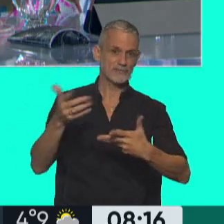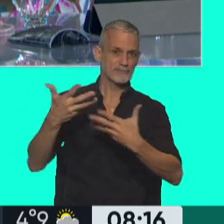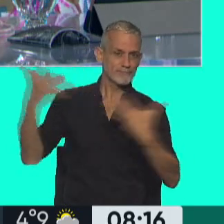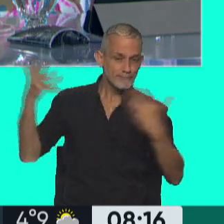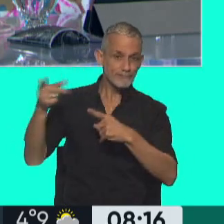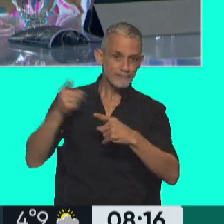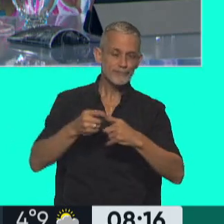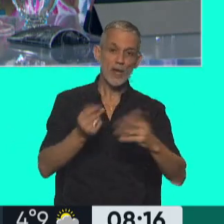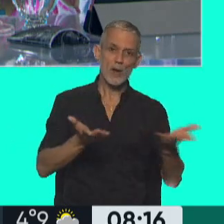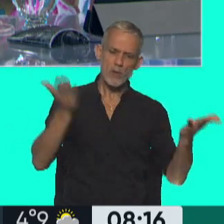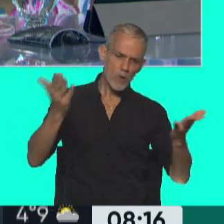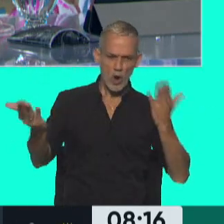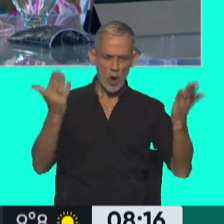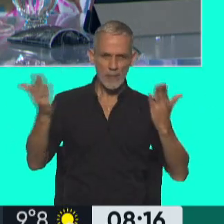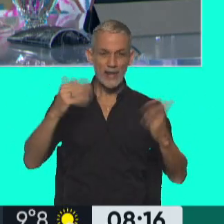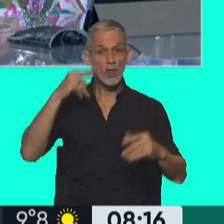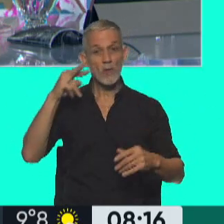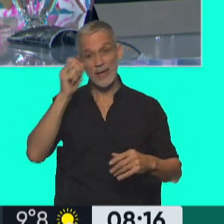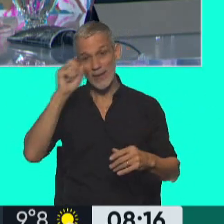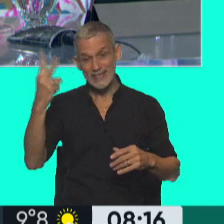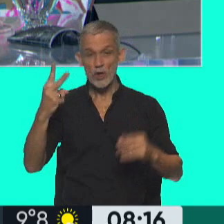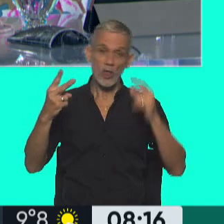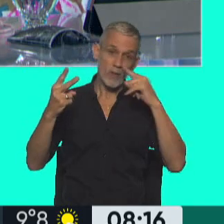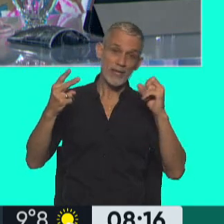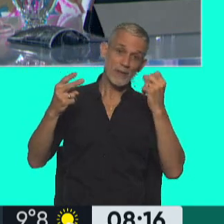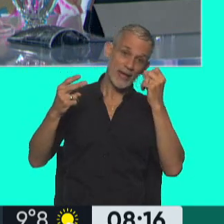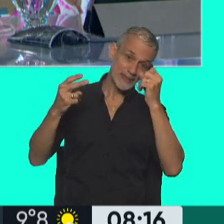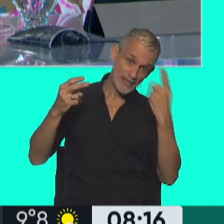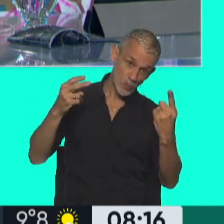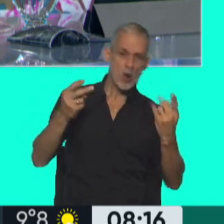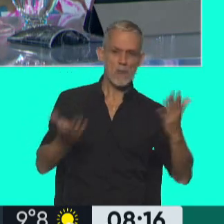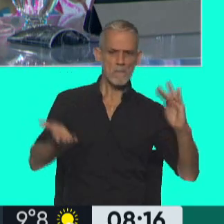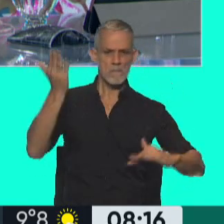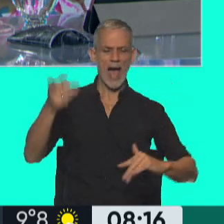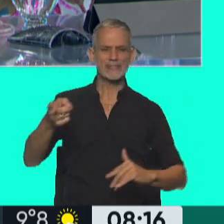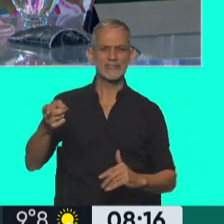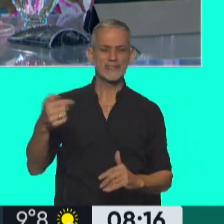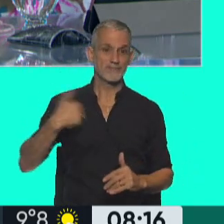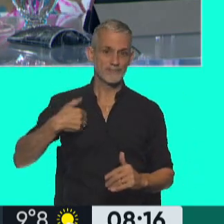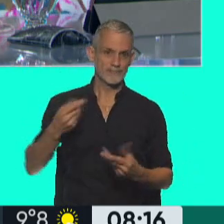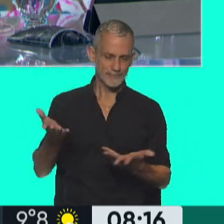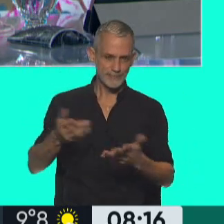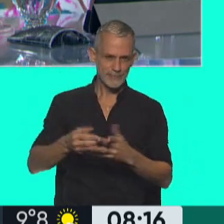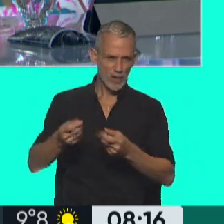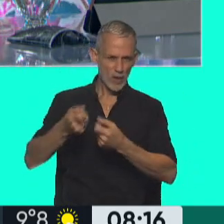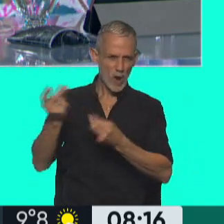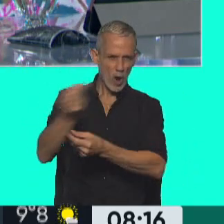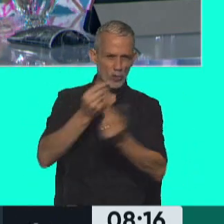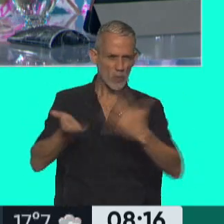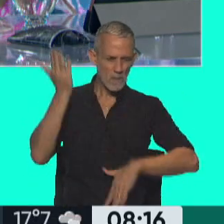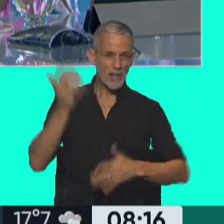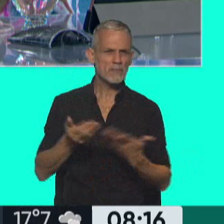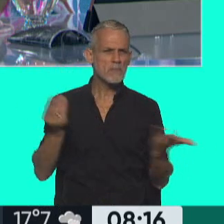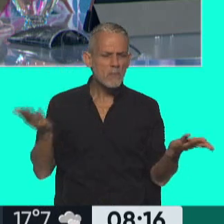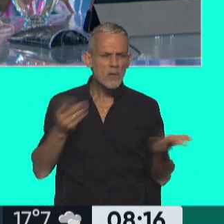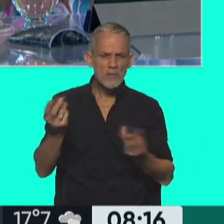2022 versus 2021. Acá la gran pregunta, nos estamos parando en el mes de julio, es ¿por qué sí se mantiene